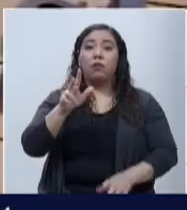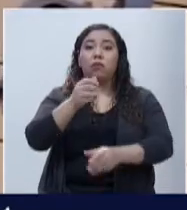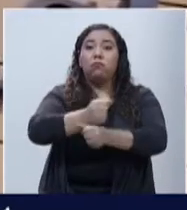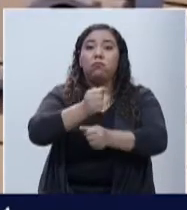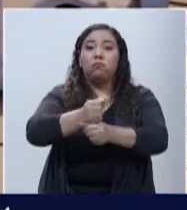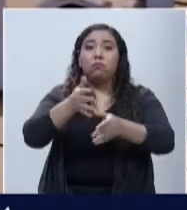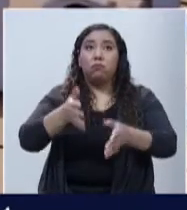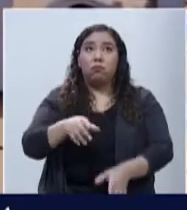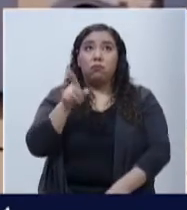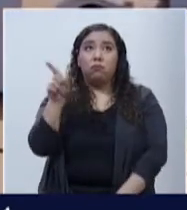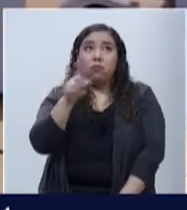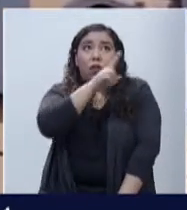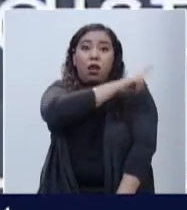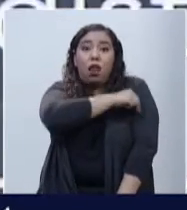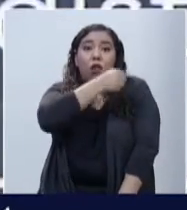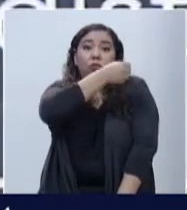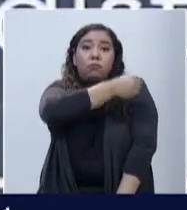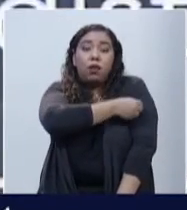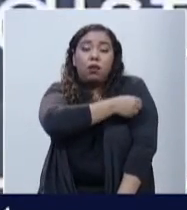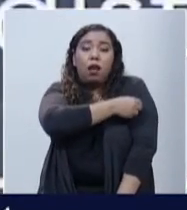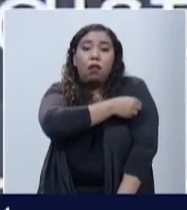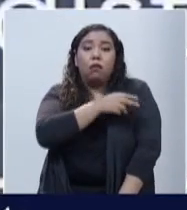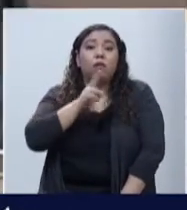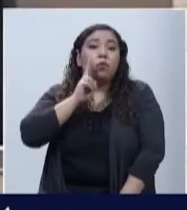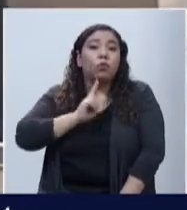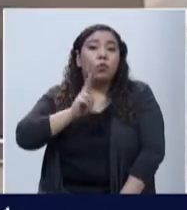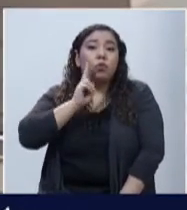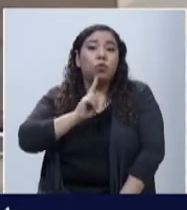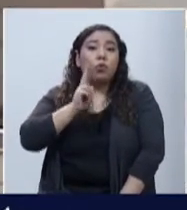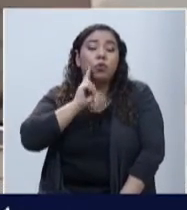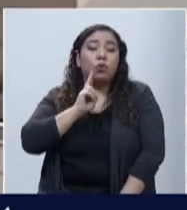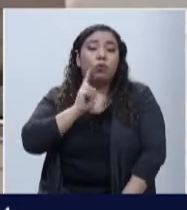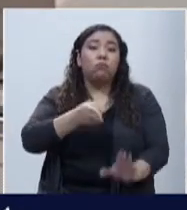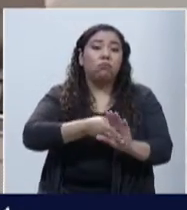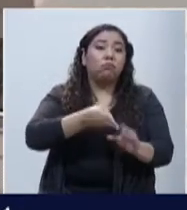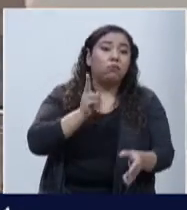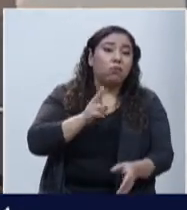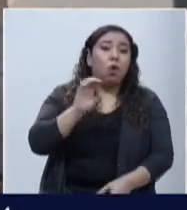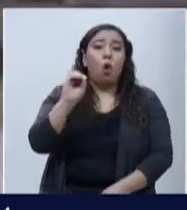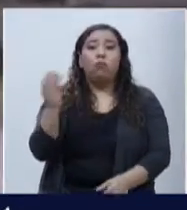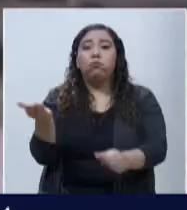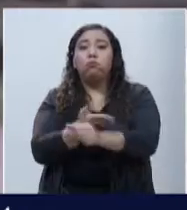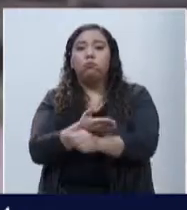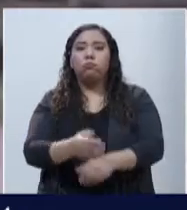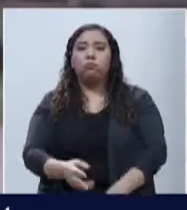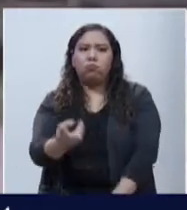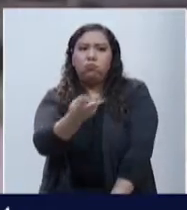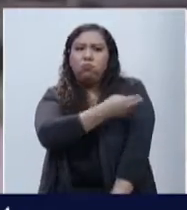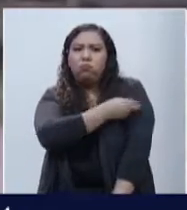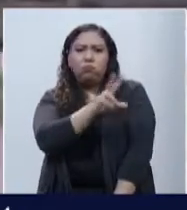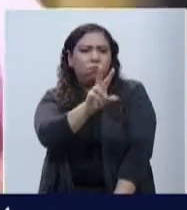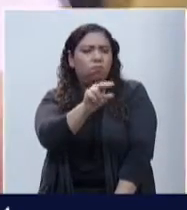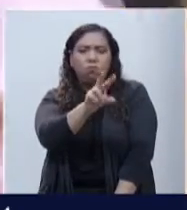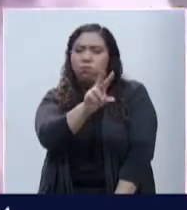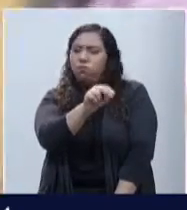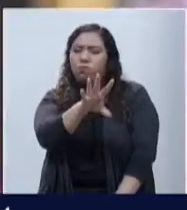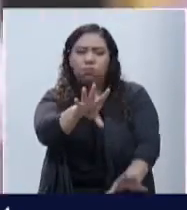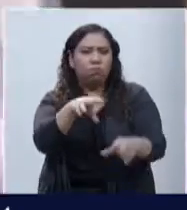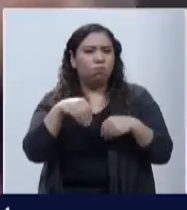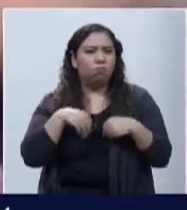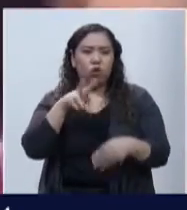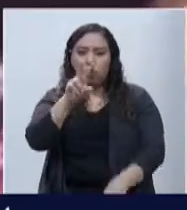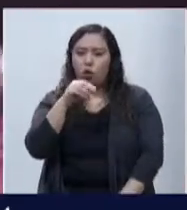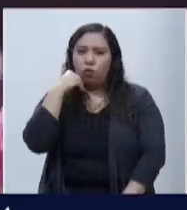metodista en houston texas han sido despedidos o han renunciado a sus puestos por negarse a recibir las vacunas contra la cob it